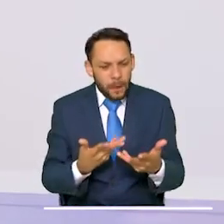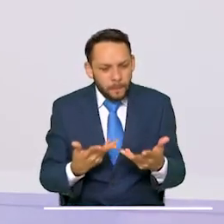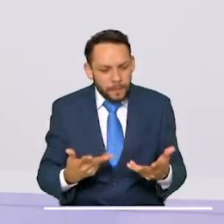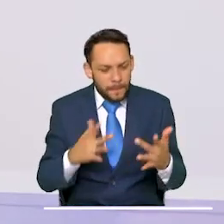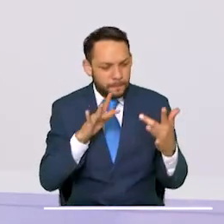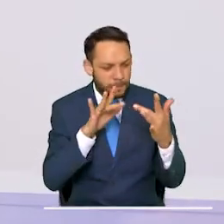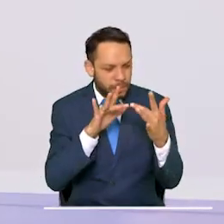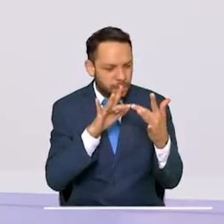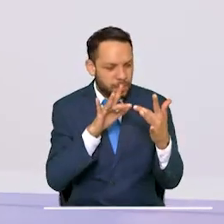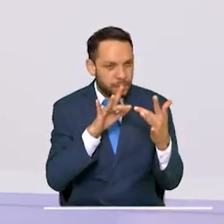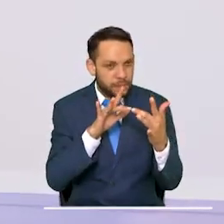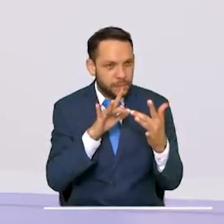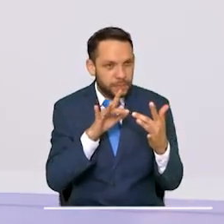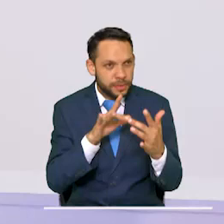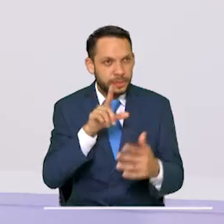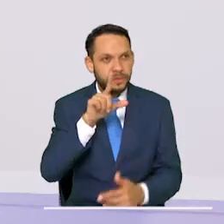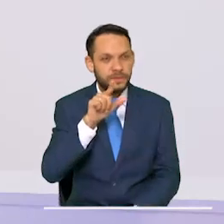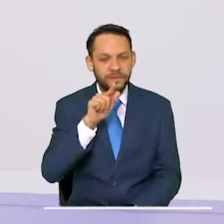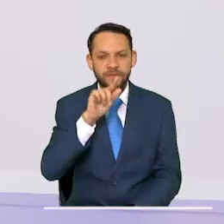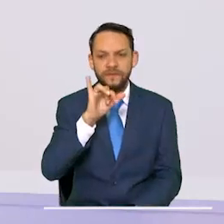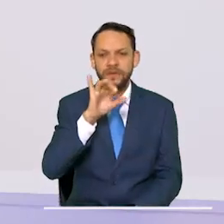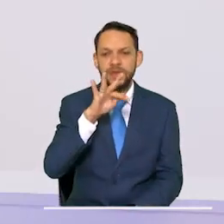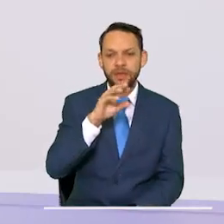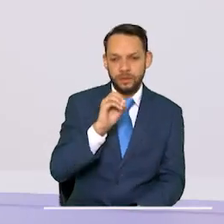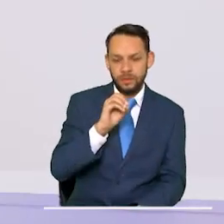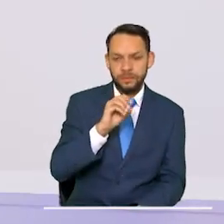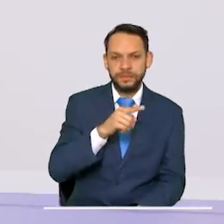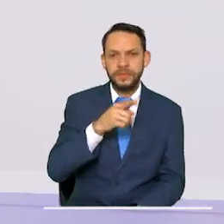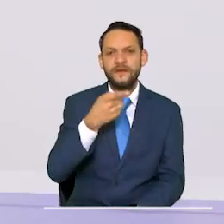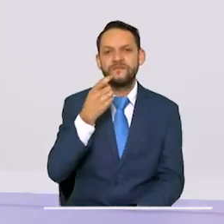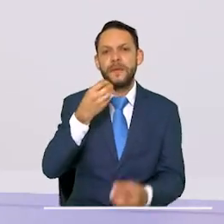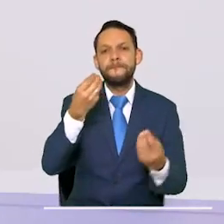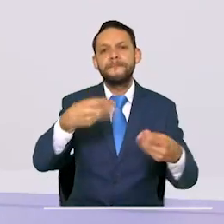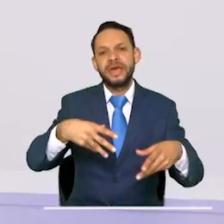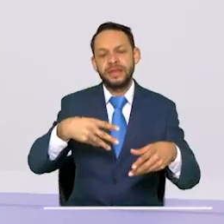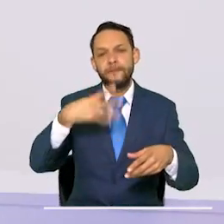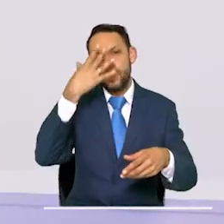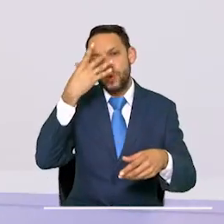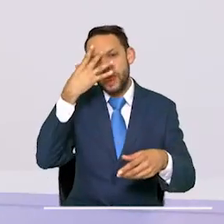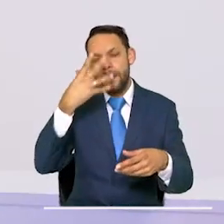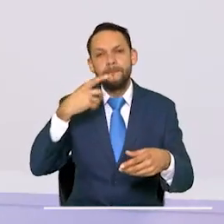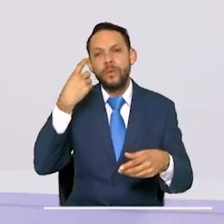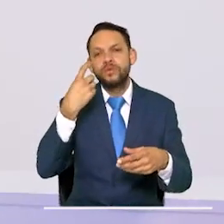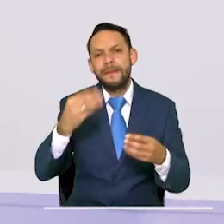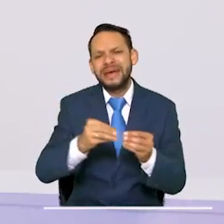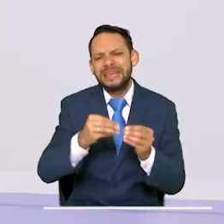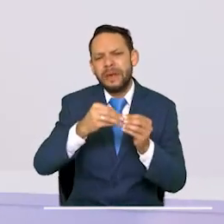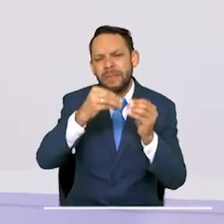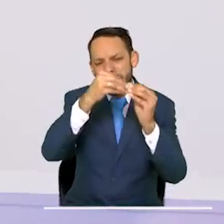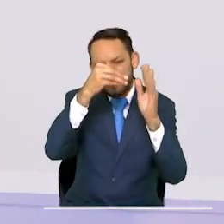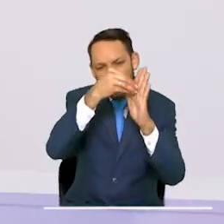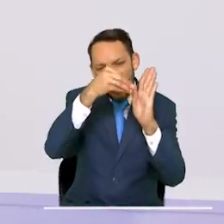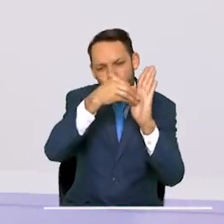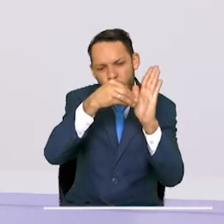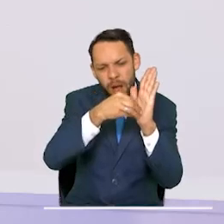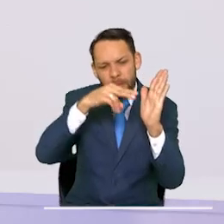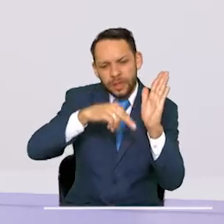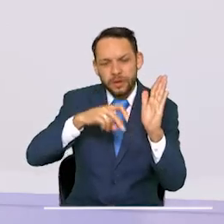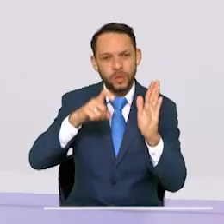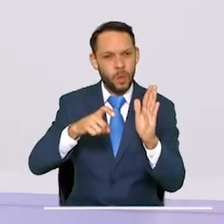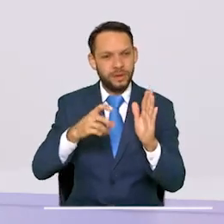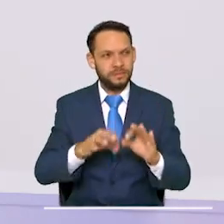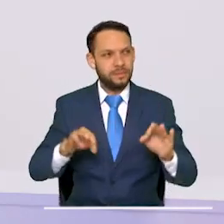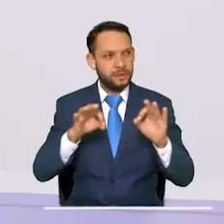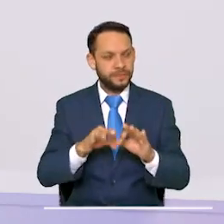relación ahí fitoterapéutica con ese elemento. Entonces, clave, lo que siempre se repite aquí en el programa y lo que reitera Jorge Enrique, es el programa